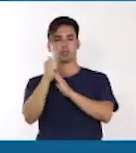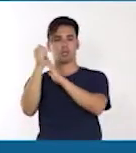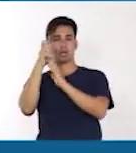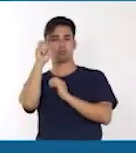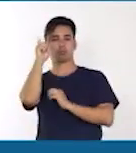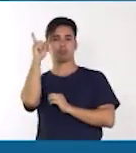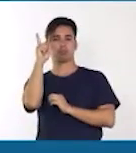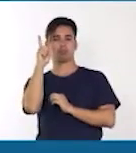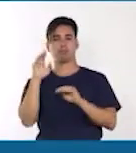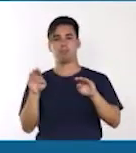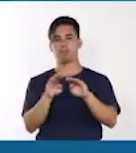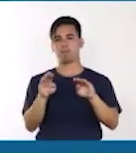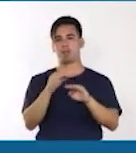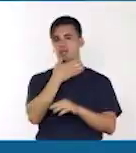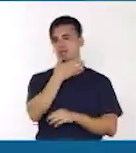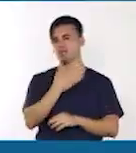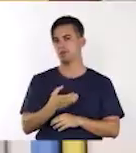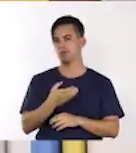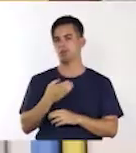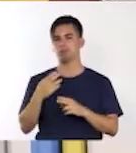la conducción de la Revolución Cubana.